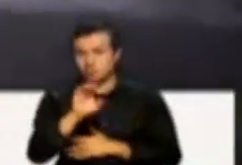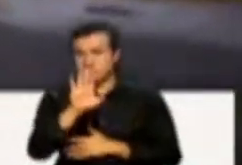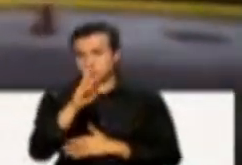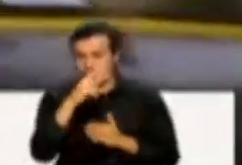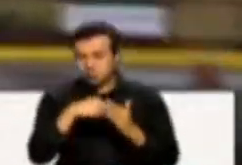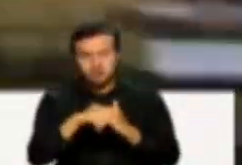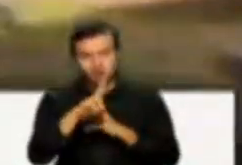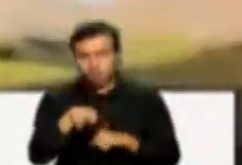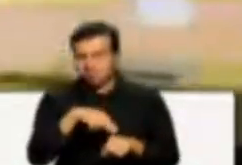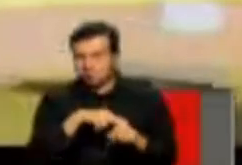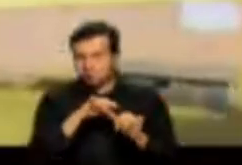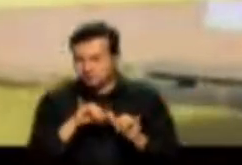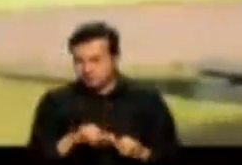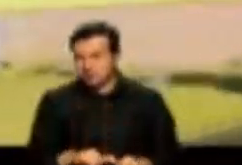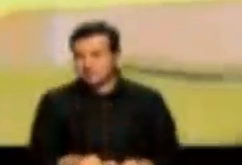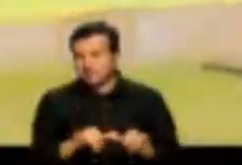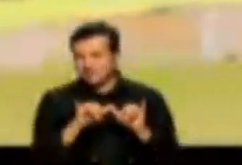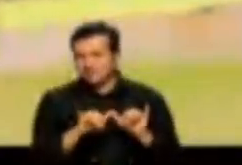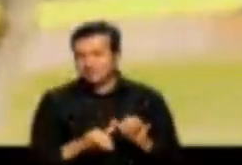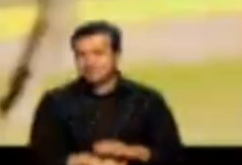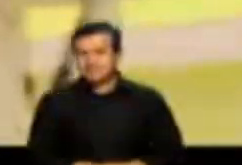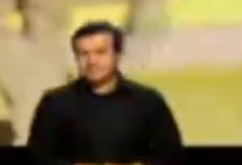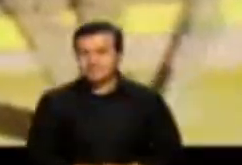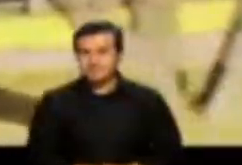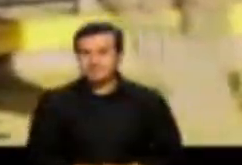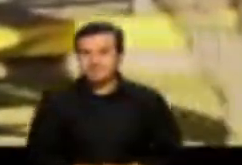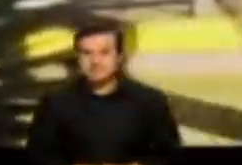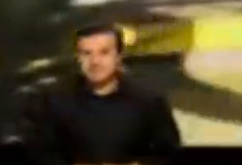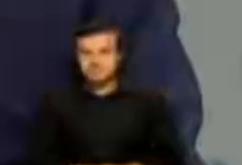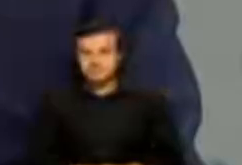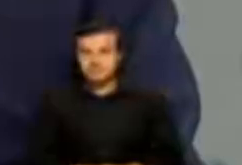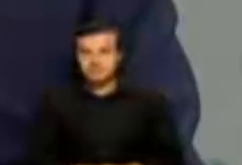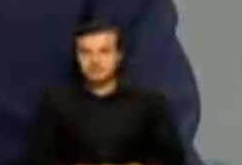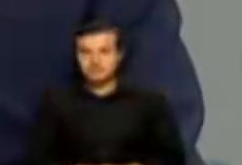con total normalidad césar garcía telediario